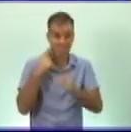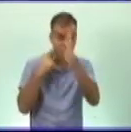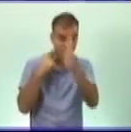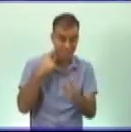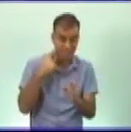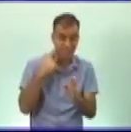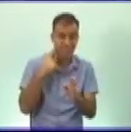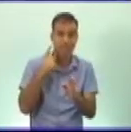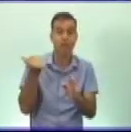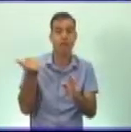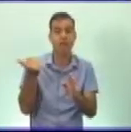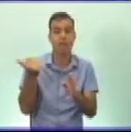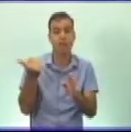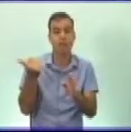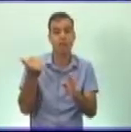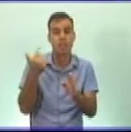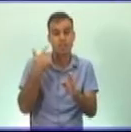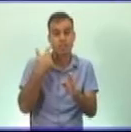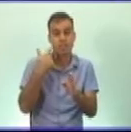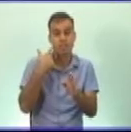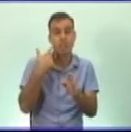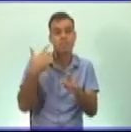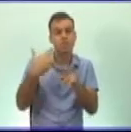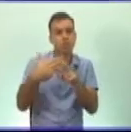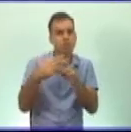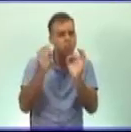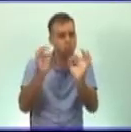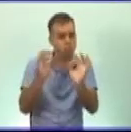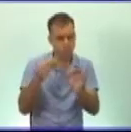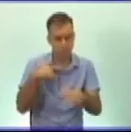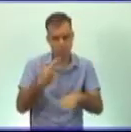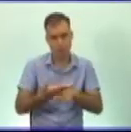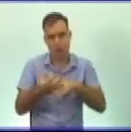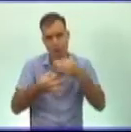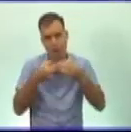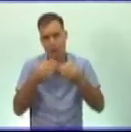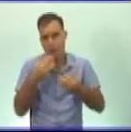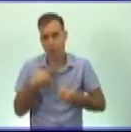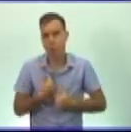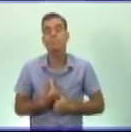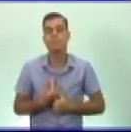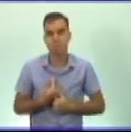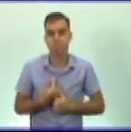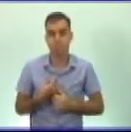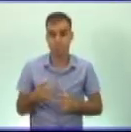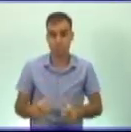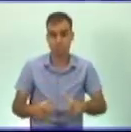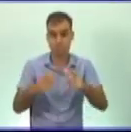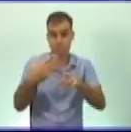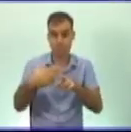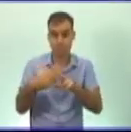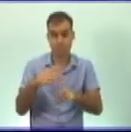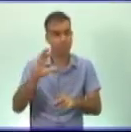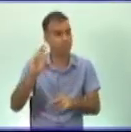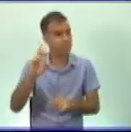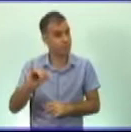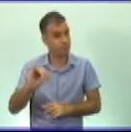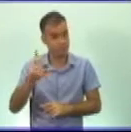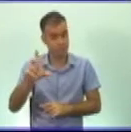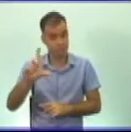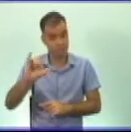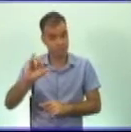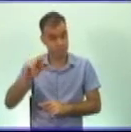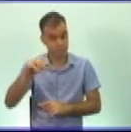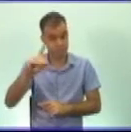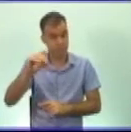está en la superficie del cilindro y tiene un nombre muy específico. Ahora, como cilindro, podemos tener cilindros oblicuos y